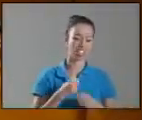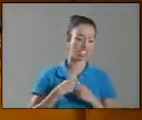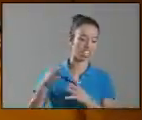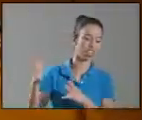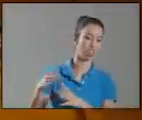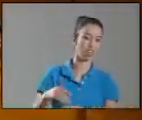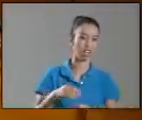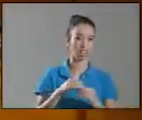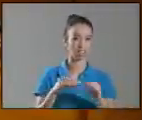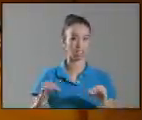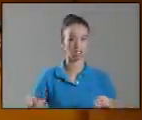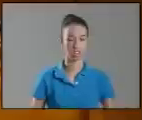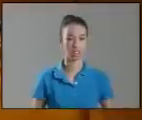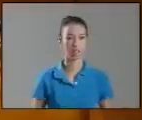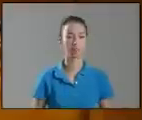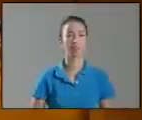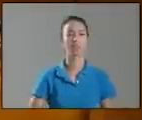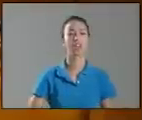se lo cortaron el ombligo.